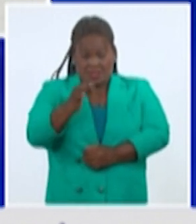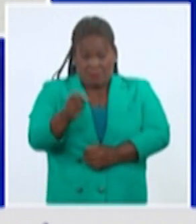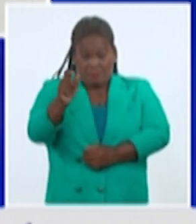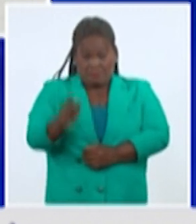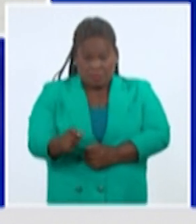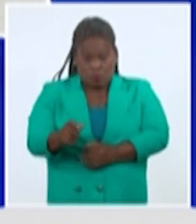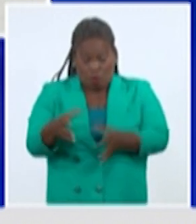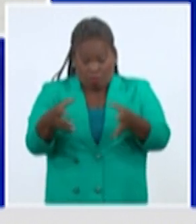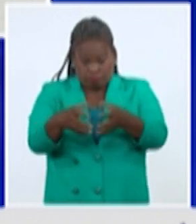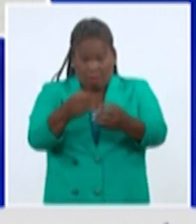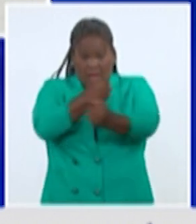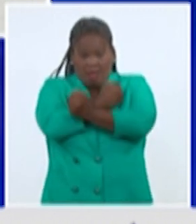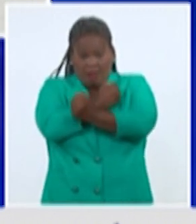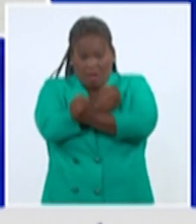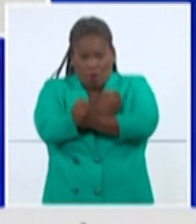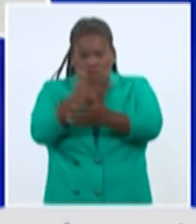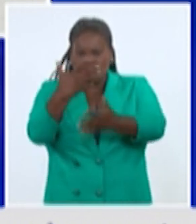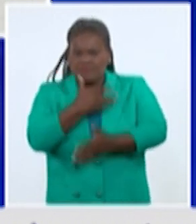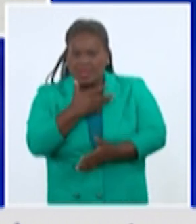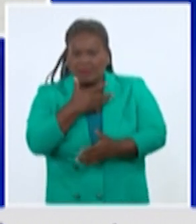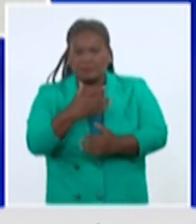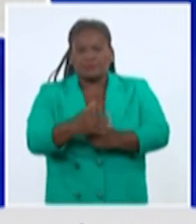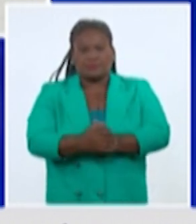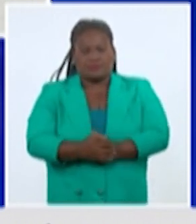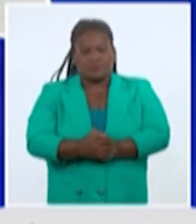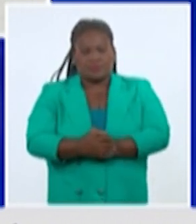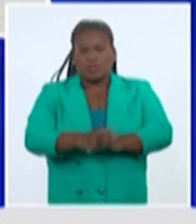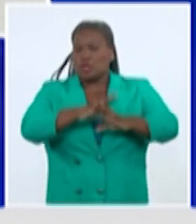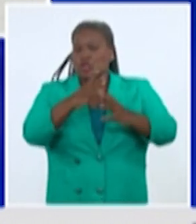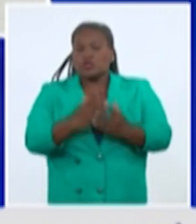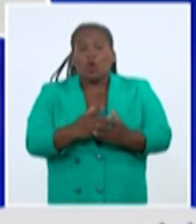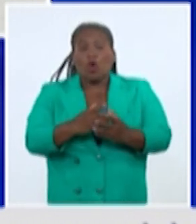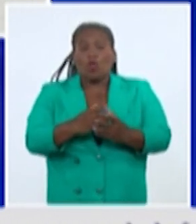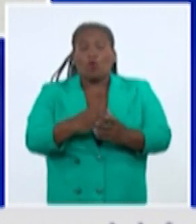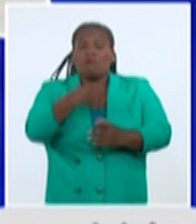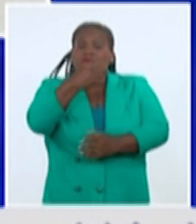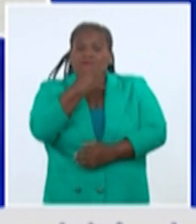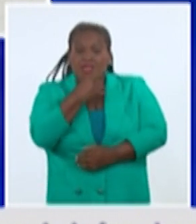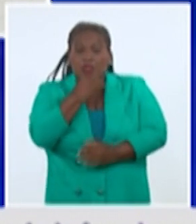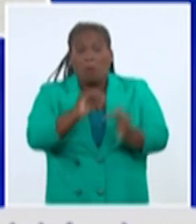esta población de riesgo? Bueno, pues son todos nuestros adultos mayores de